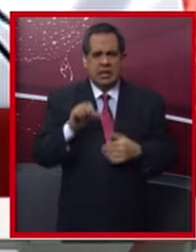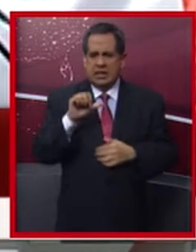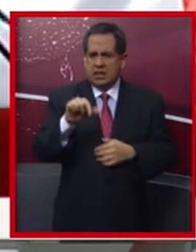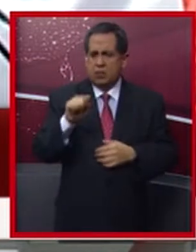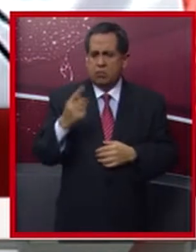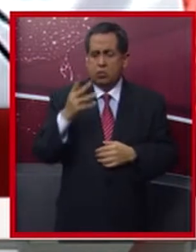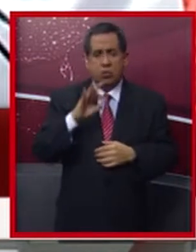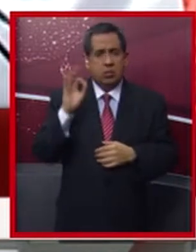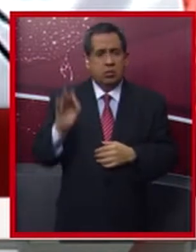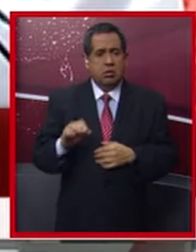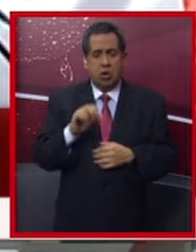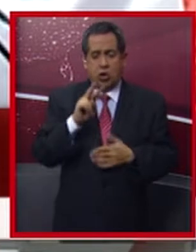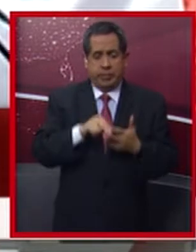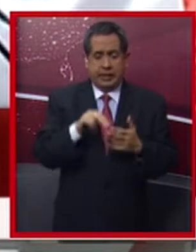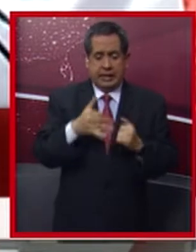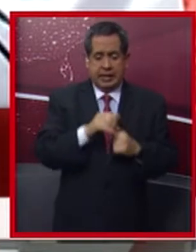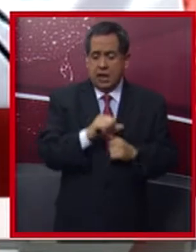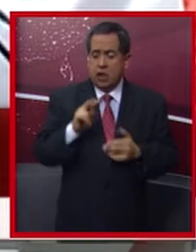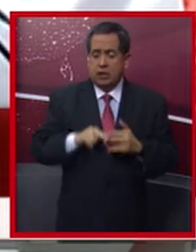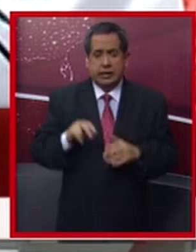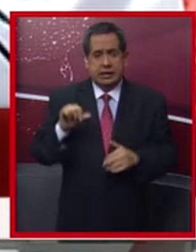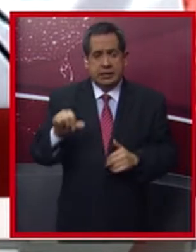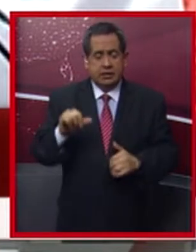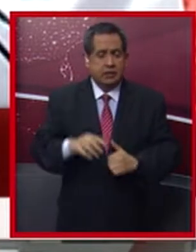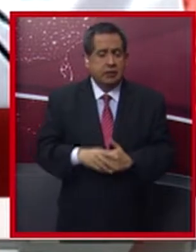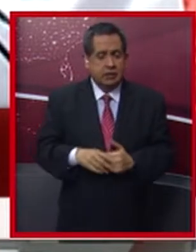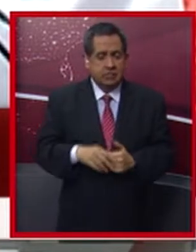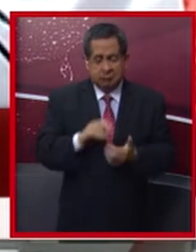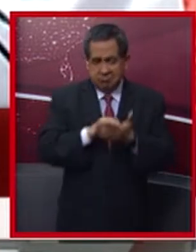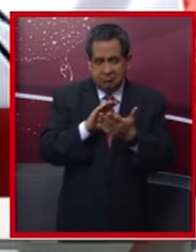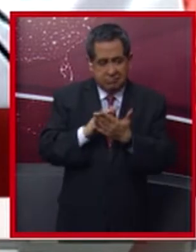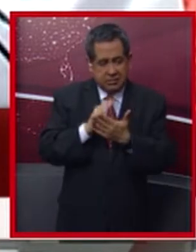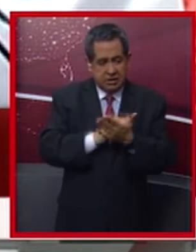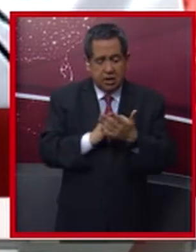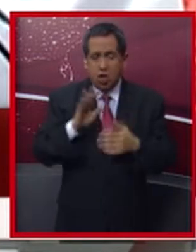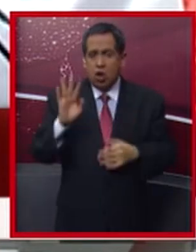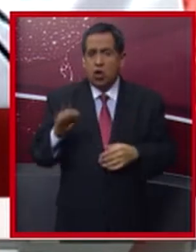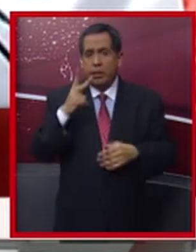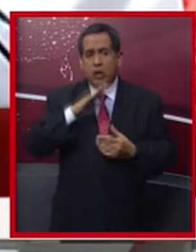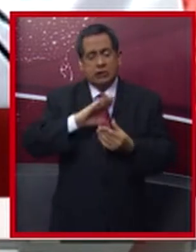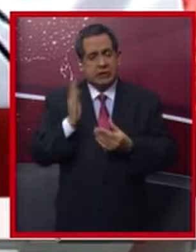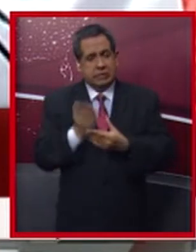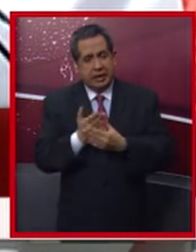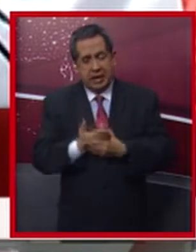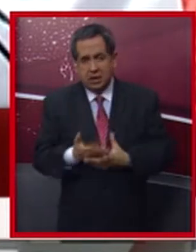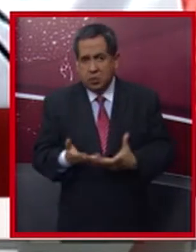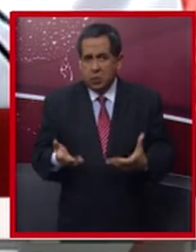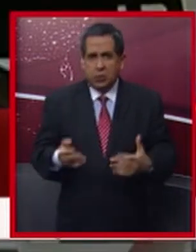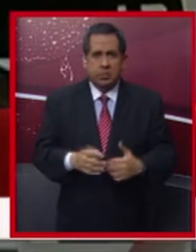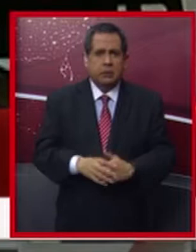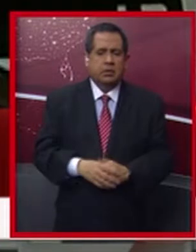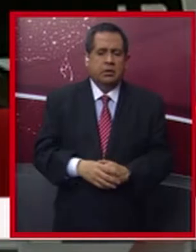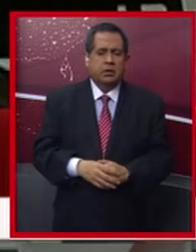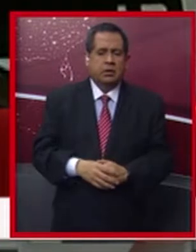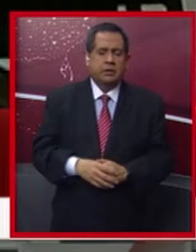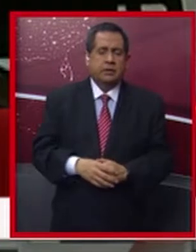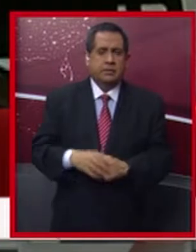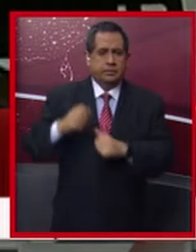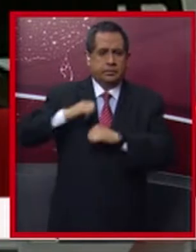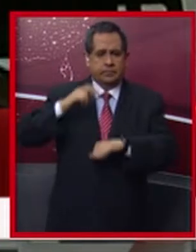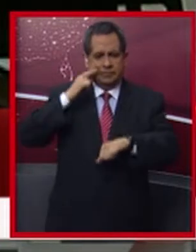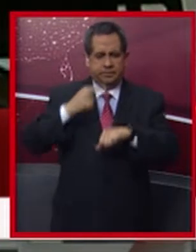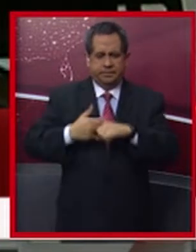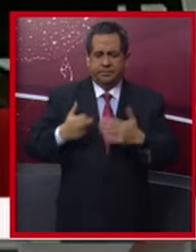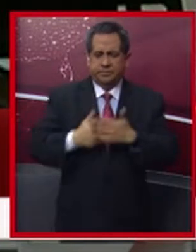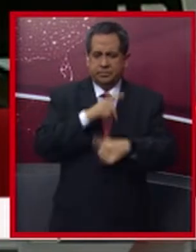16.4% de 2015 a 2016, al registrarse 92 expedientes por este concepto. El Ombudsman